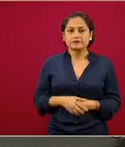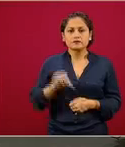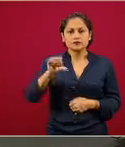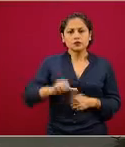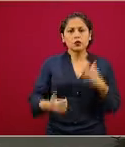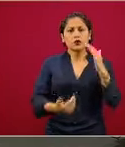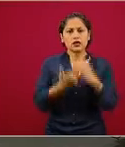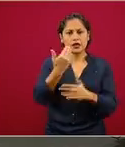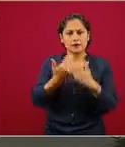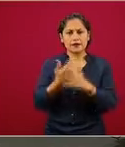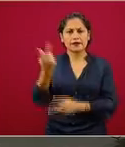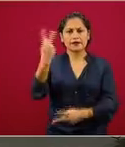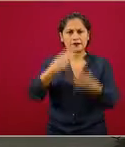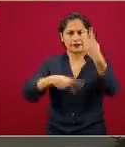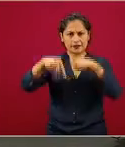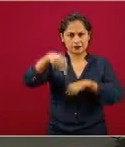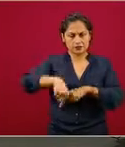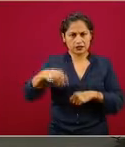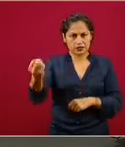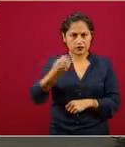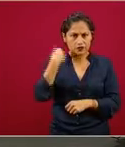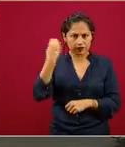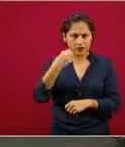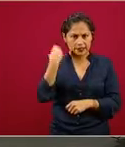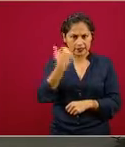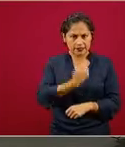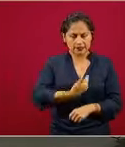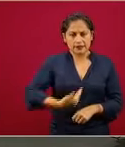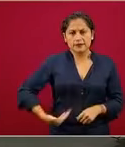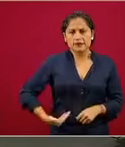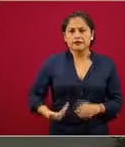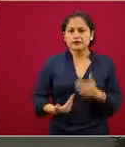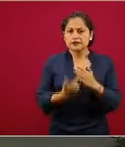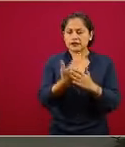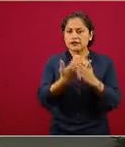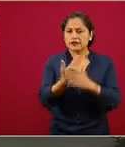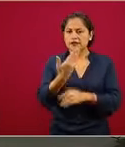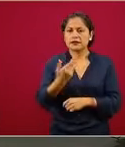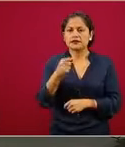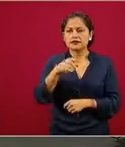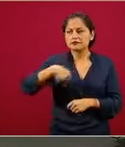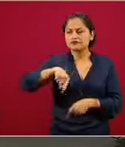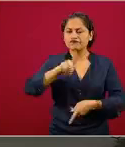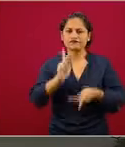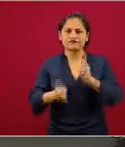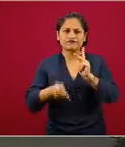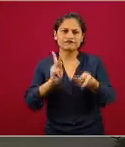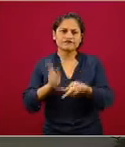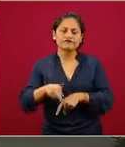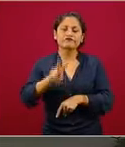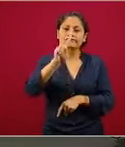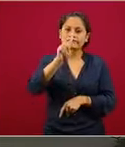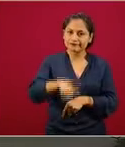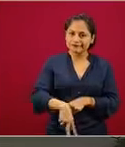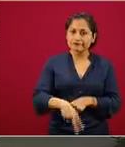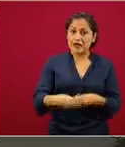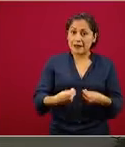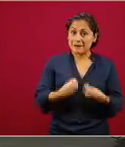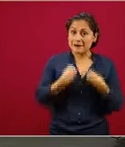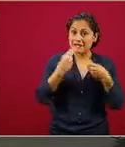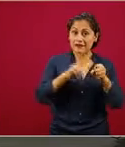que asistimos a la conferencia matutina, es como la nueva normalidad que los países con alto